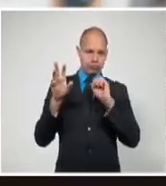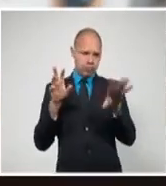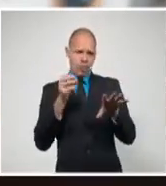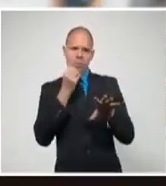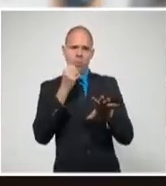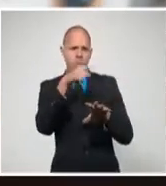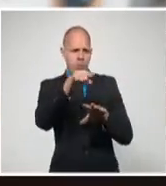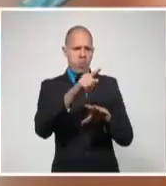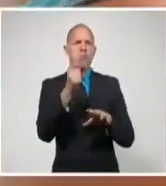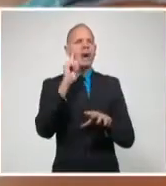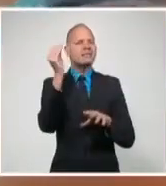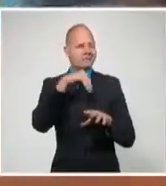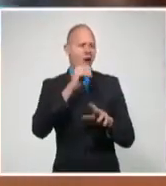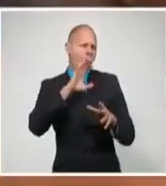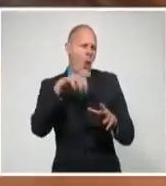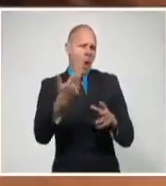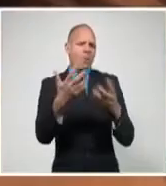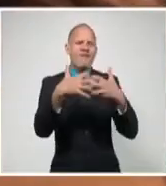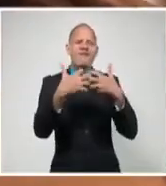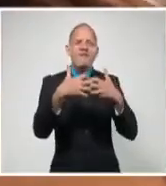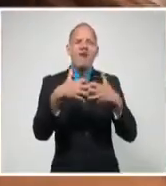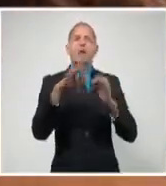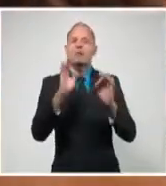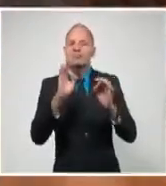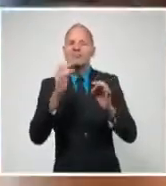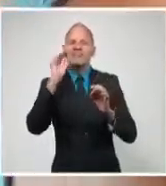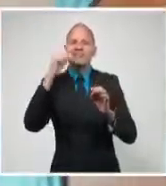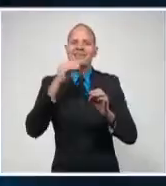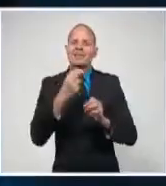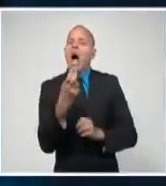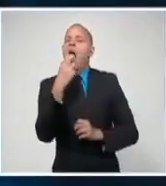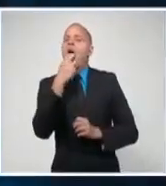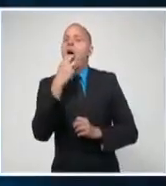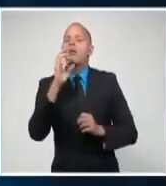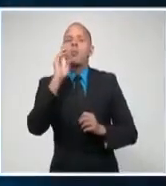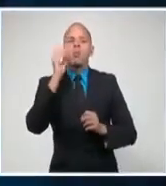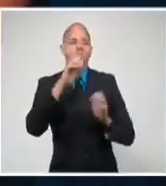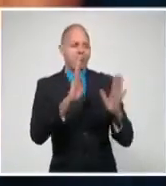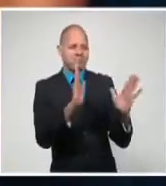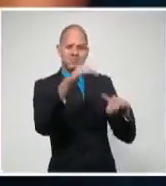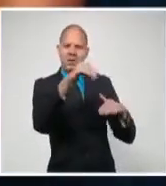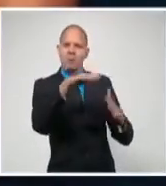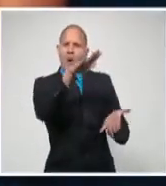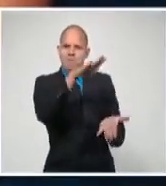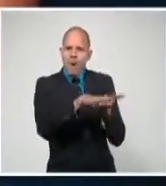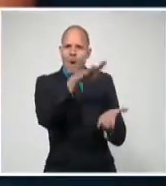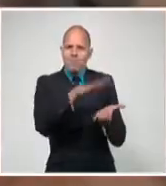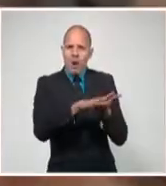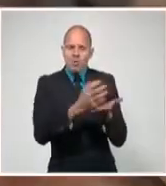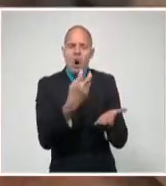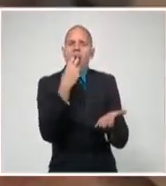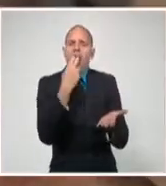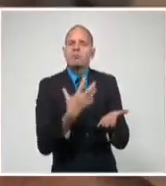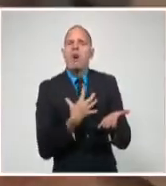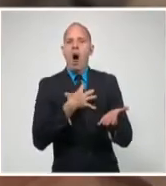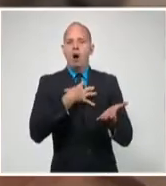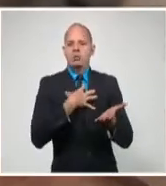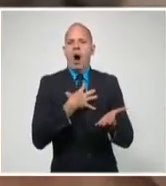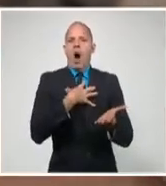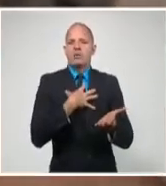emergencia en corto plazo. Este proyecto ha sido un ejemplo de lo que se puede lograr entre muchos centros, entre muchas personas, entre